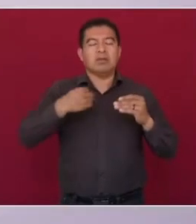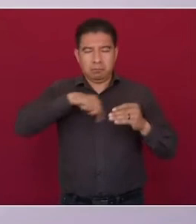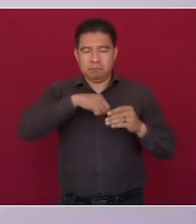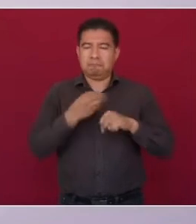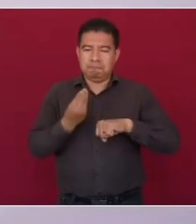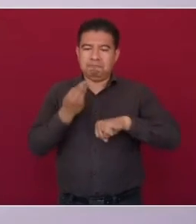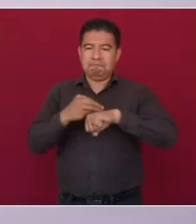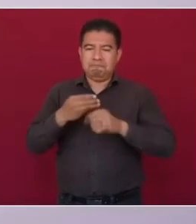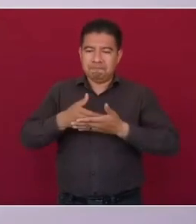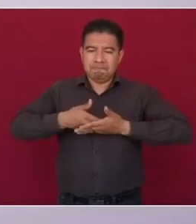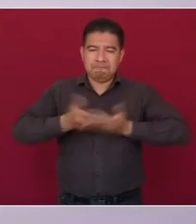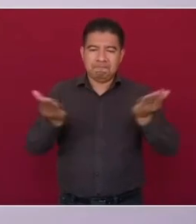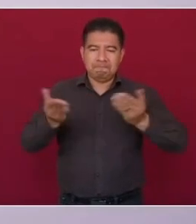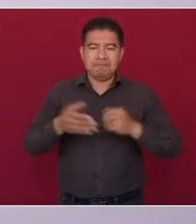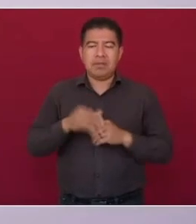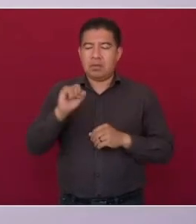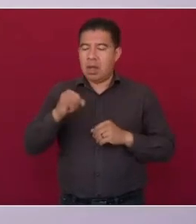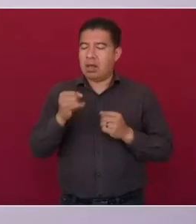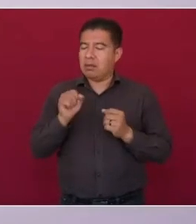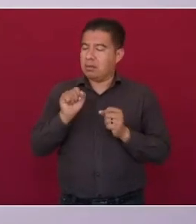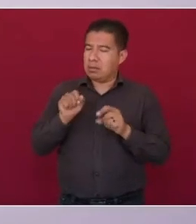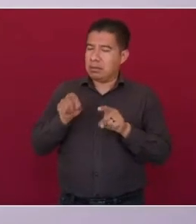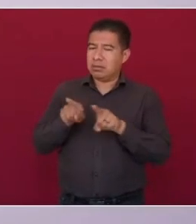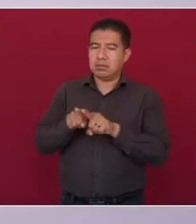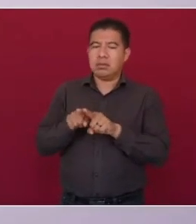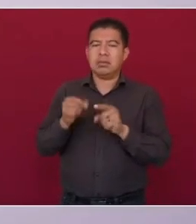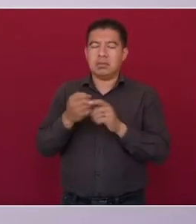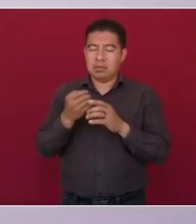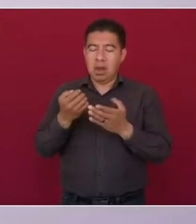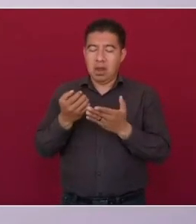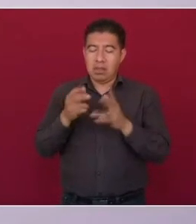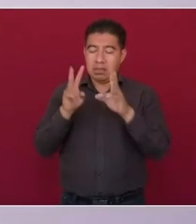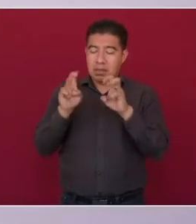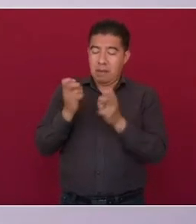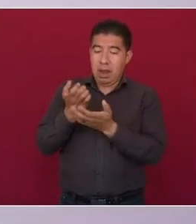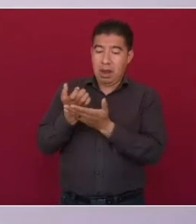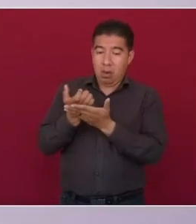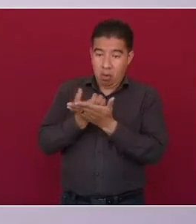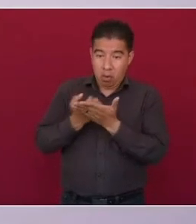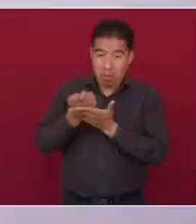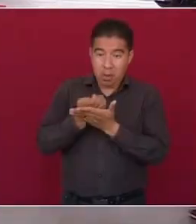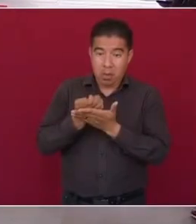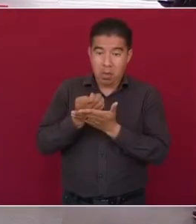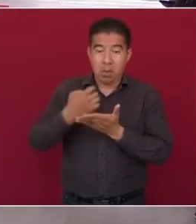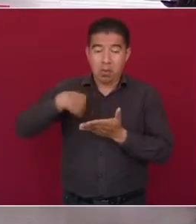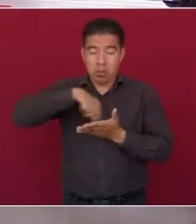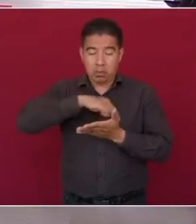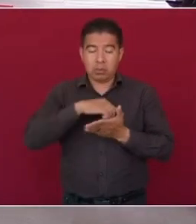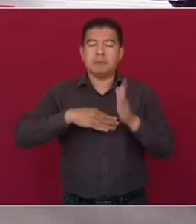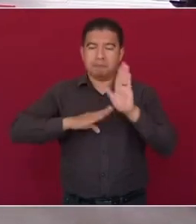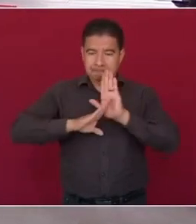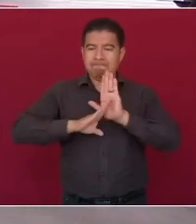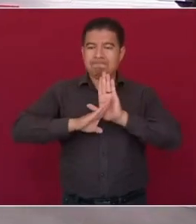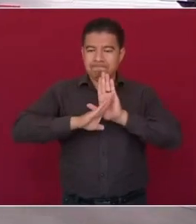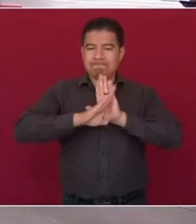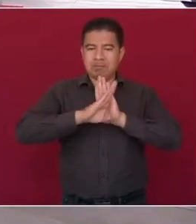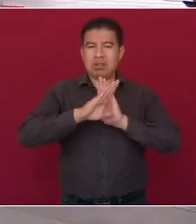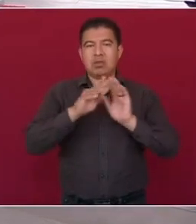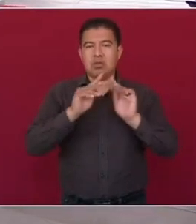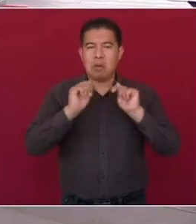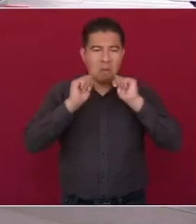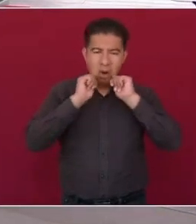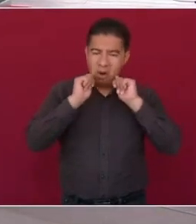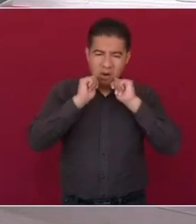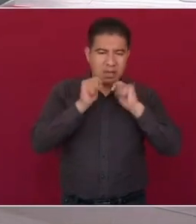crisis desatada por la pandemia y ahora por la guerra en Ucrania, estamos saliendo adelante. Desde